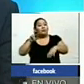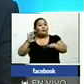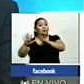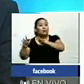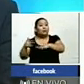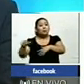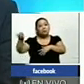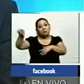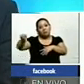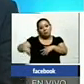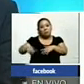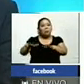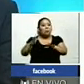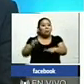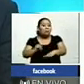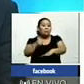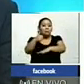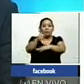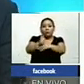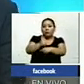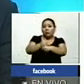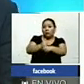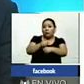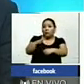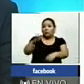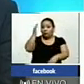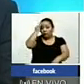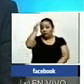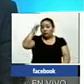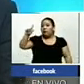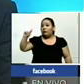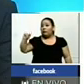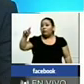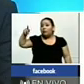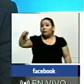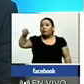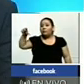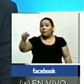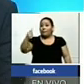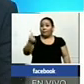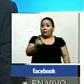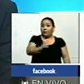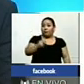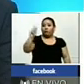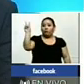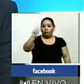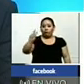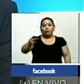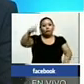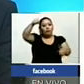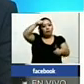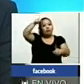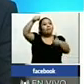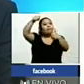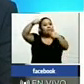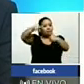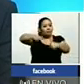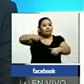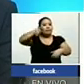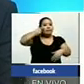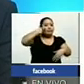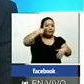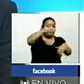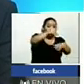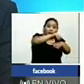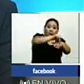otorgaría un estatus de protección temporal, conocido como TPS, a los venezolanos, fue aprobado en la Cámara de Representantes